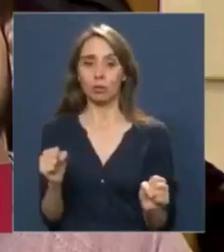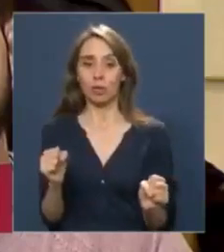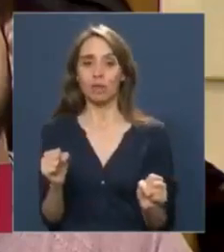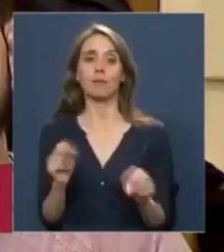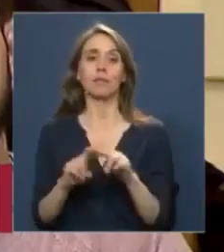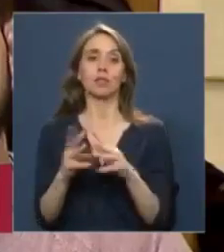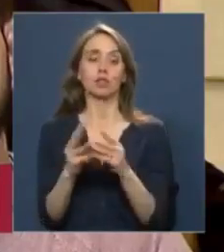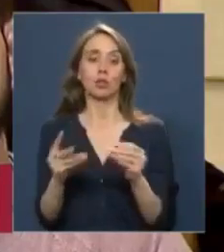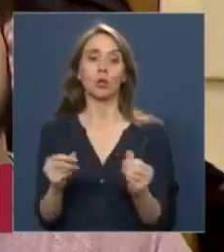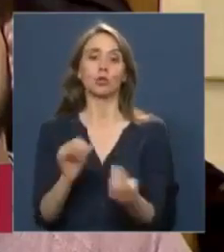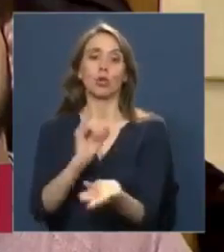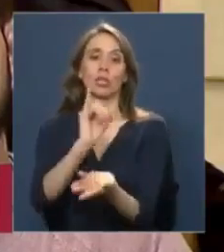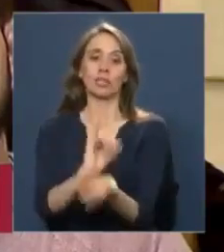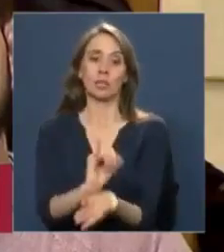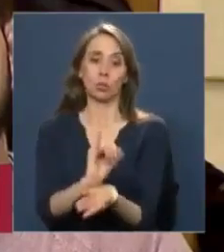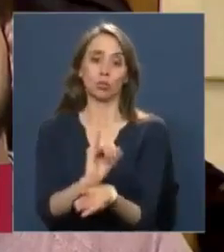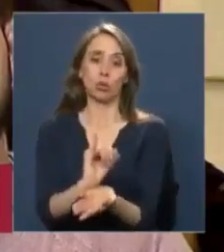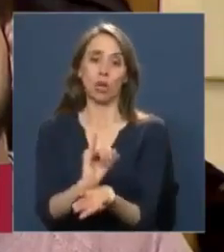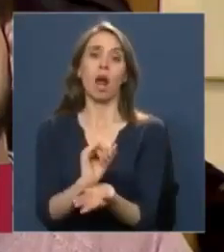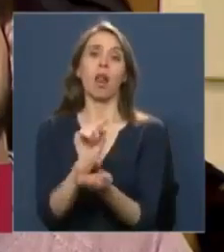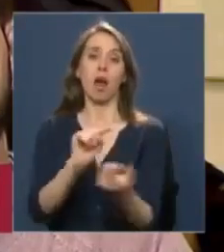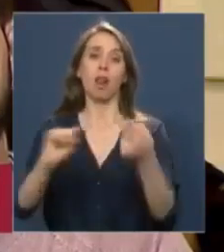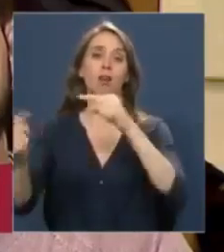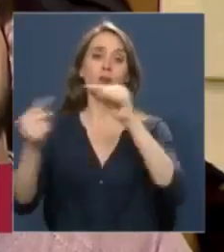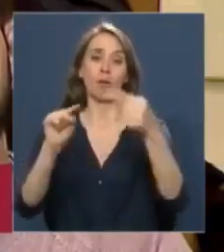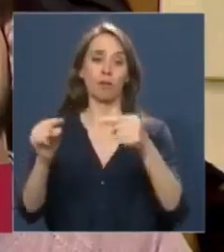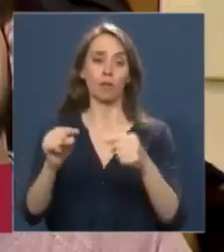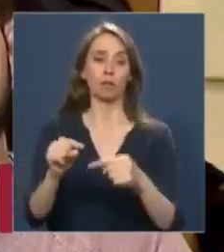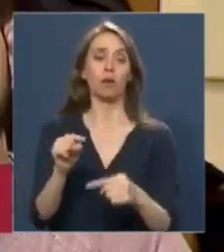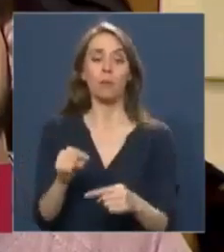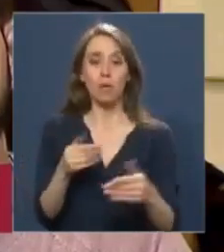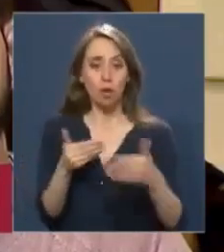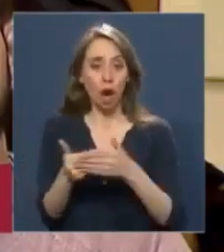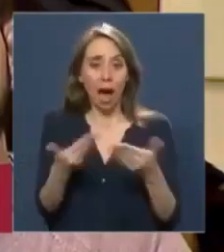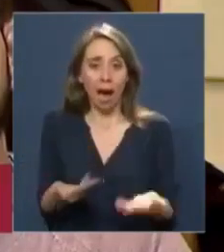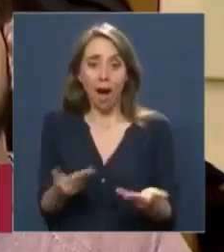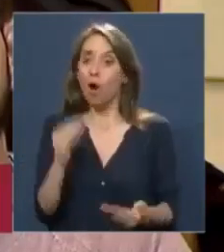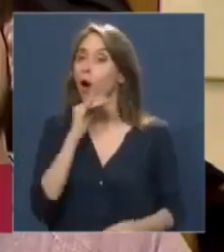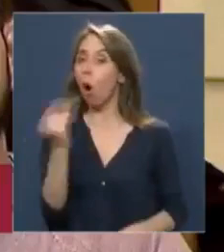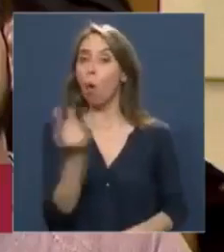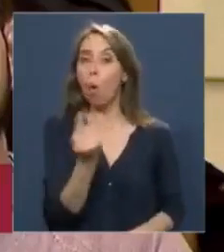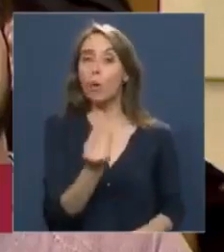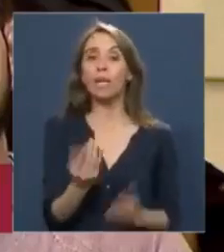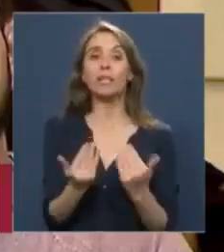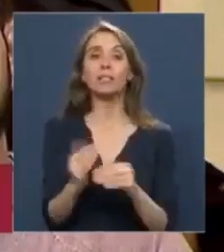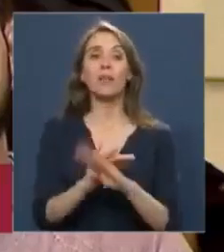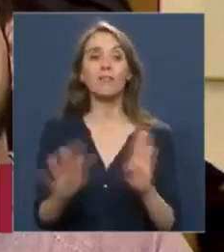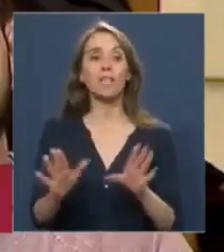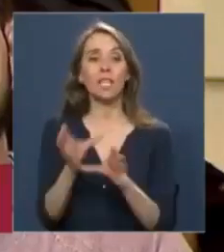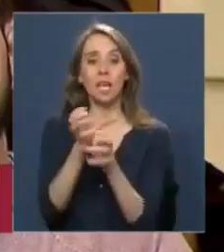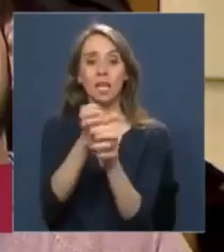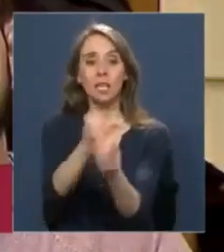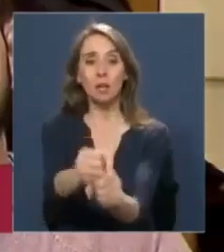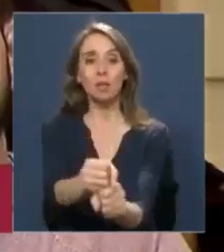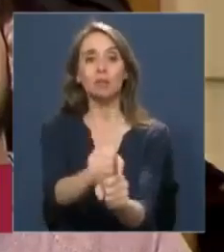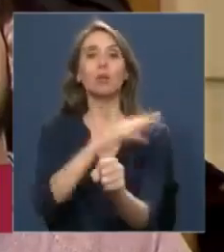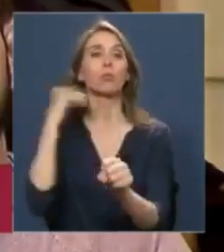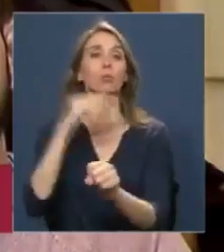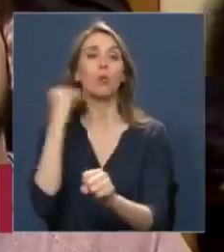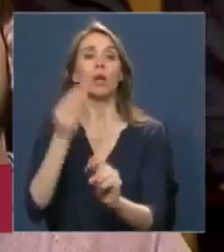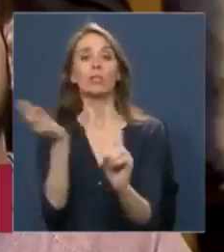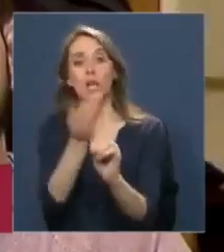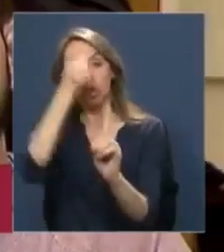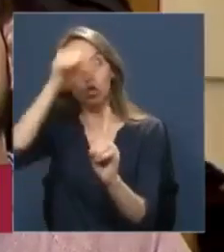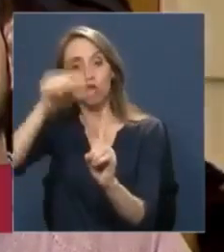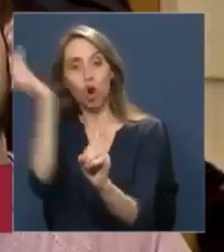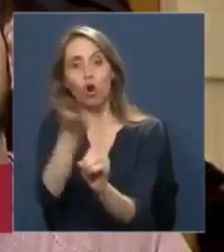una salida institucional a este conflicto. Pero en lo inmediato y con urgencia, necesitamos que terminen con la represión, con las muertes, con las